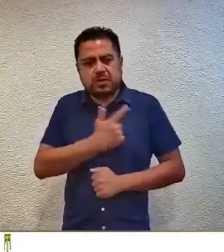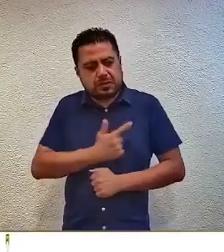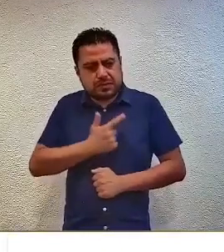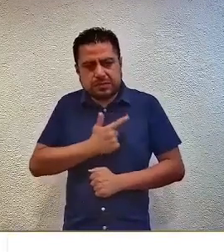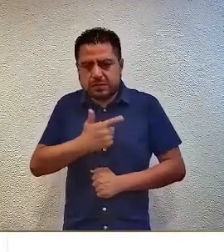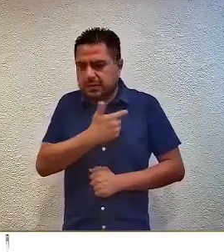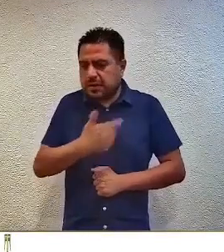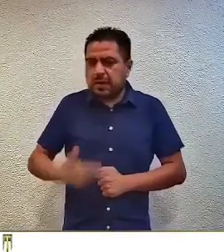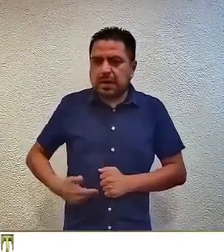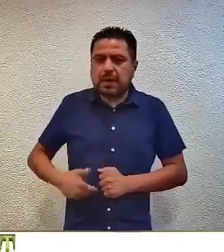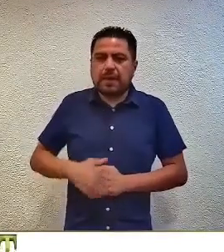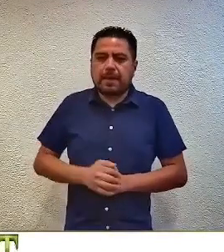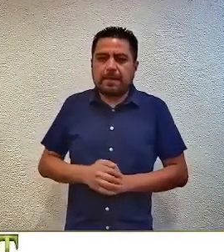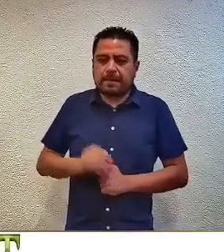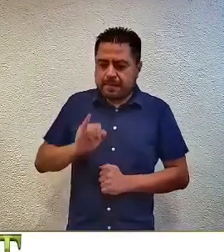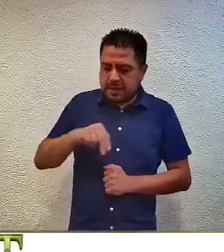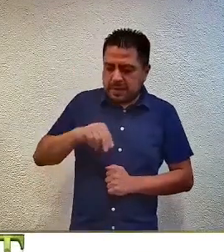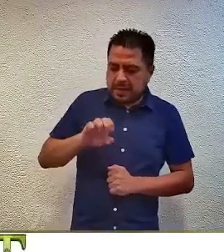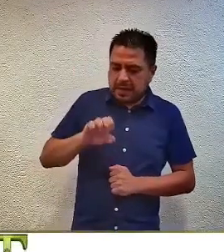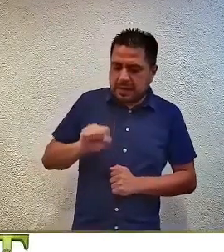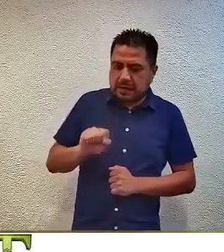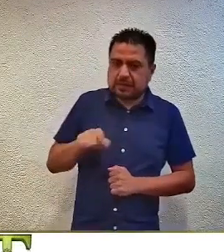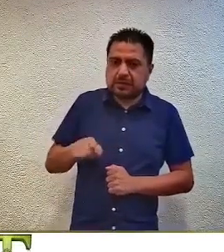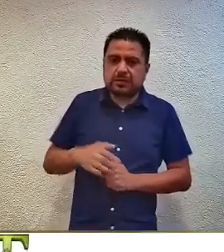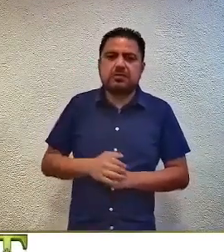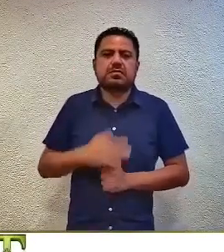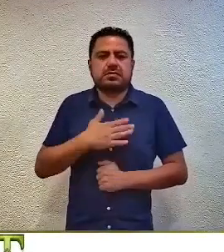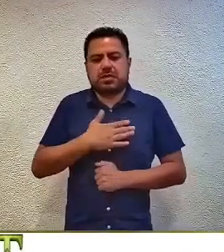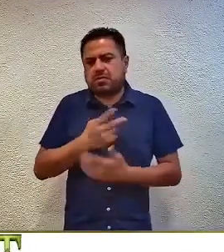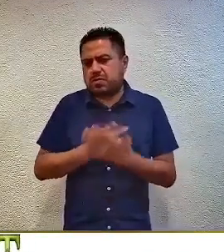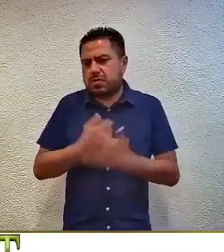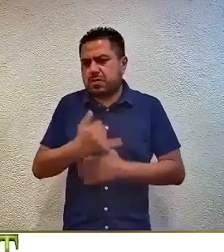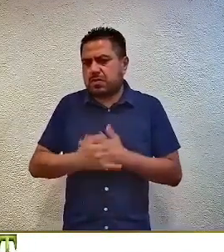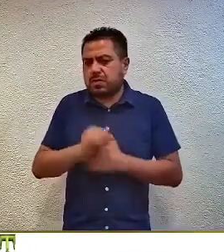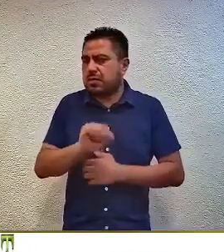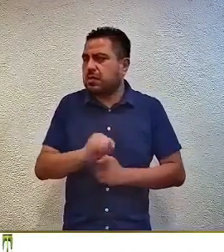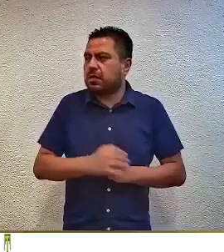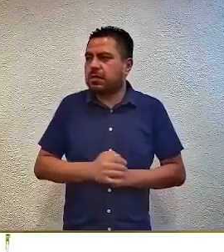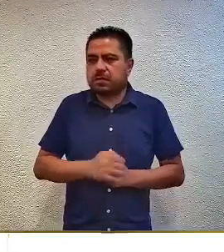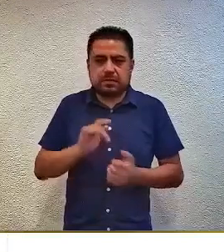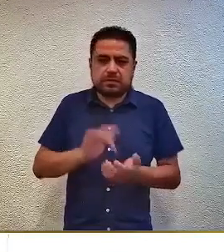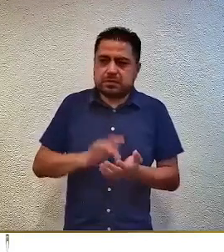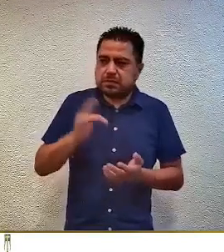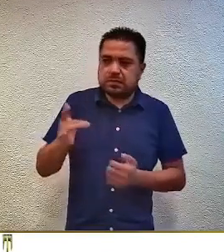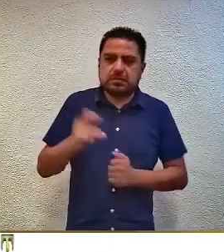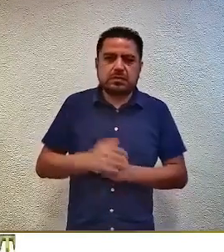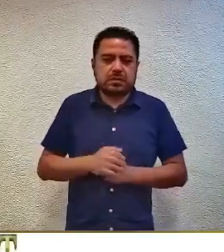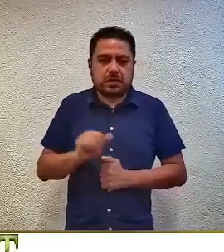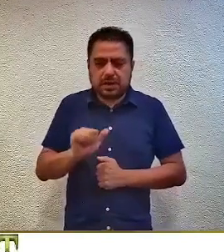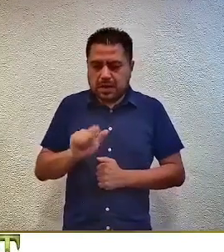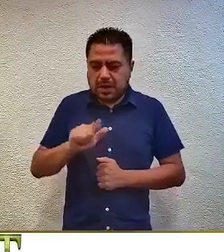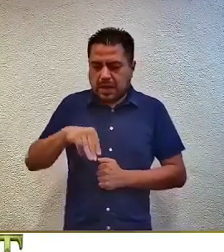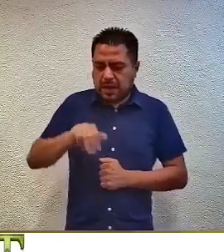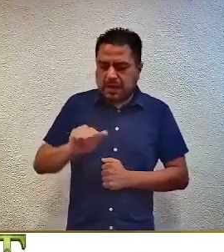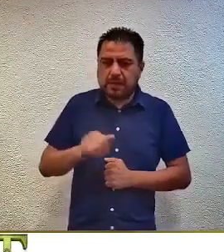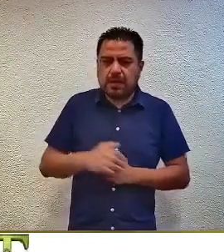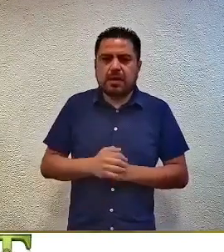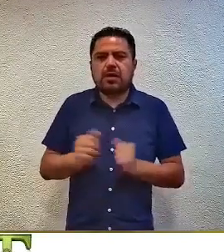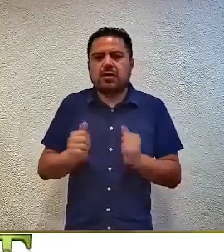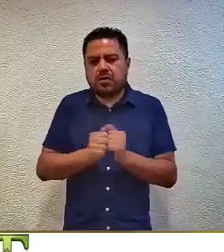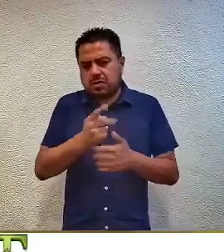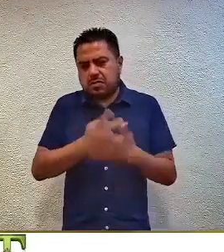presidenta, magistrado ponente José Inés Betancur Salgado. Es mi proyecto. Gracias, magistrado. Magistrada Almadelia Eugenio Alcaraz. Con el